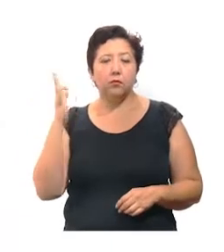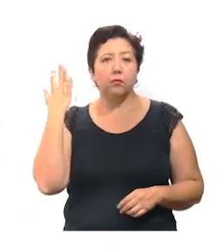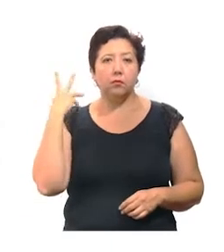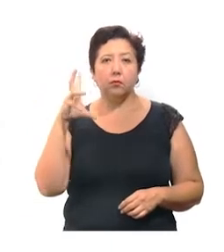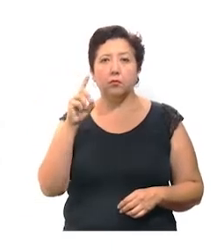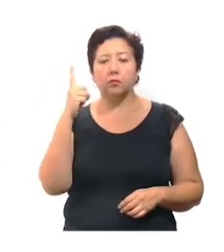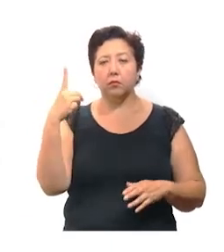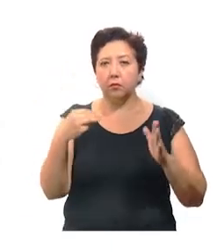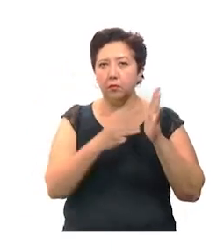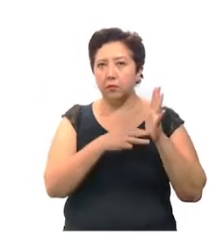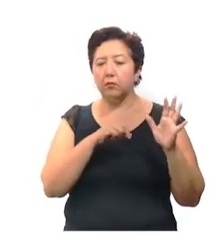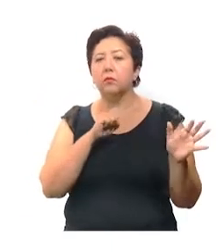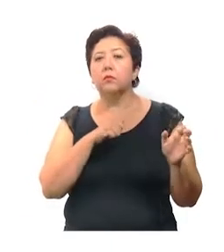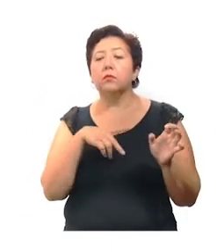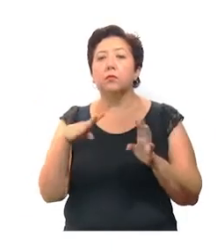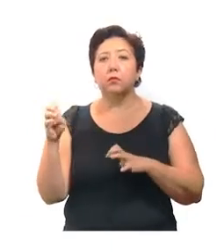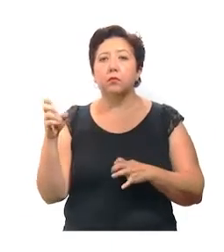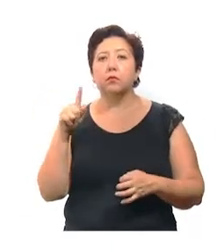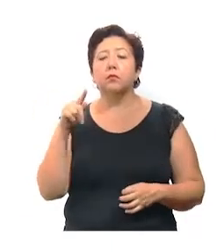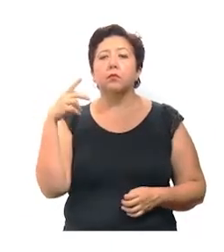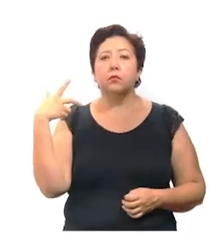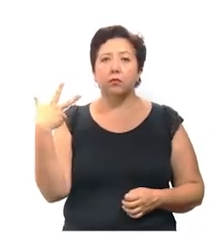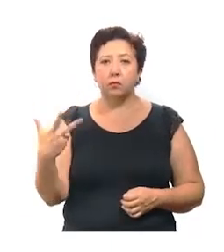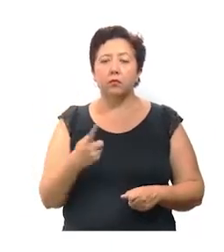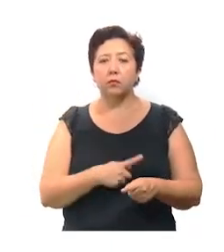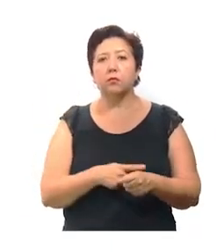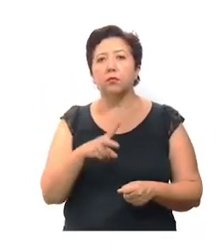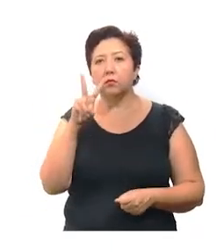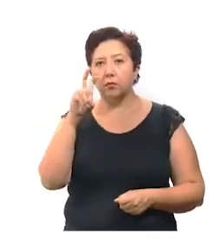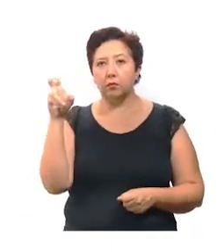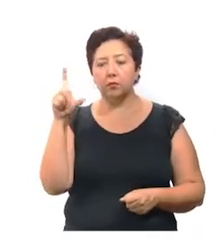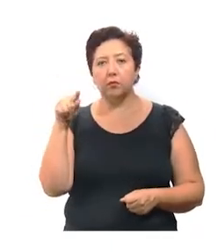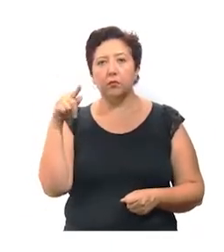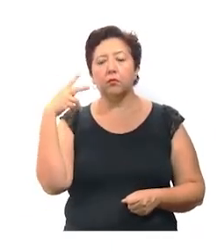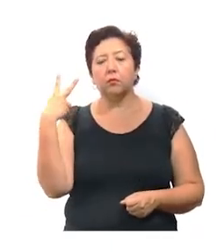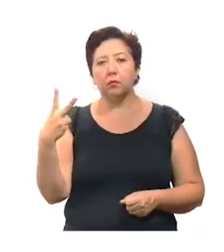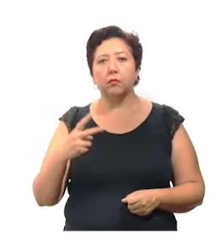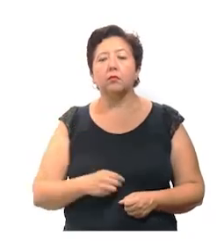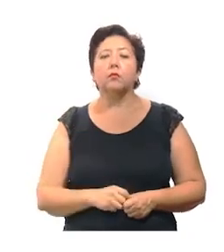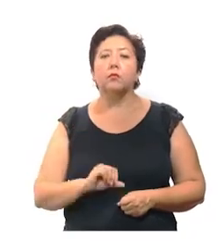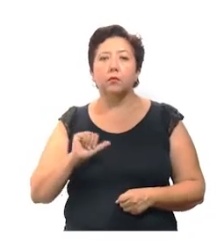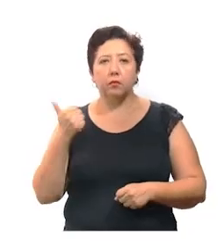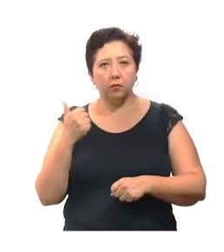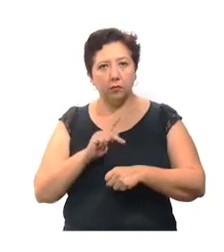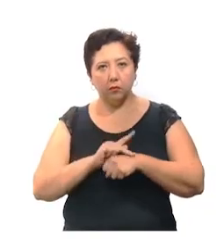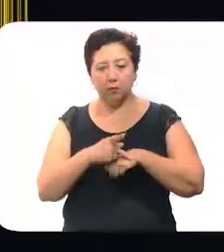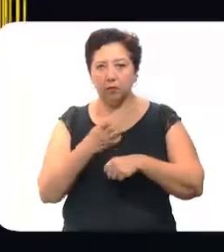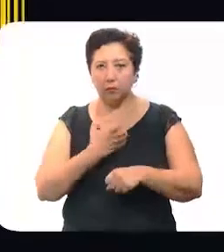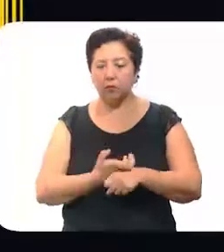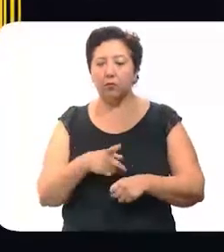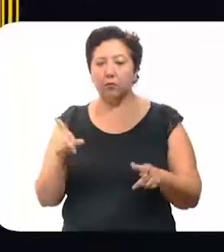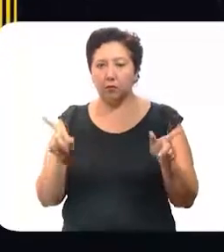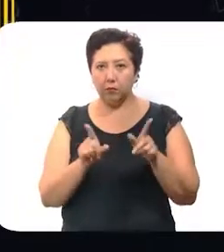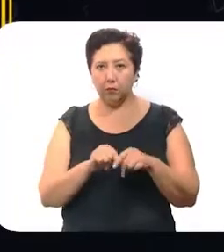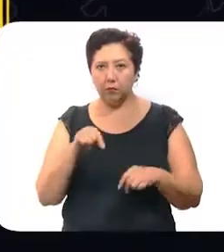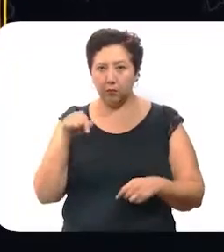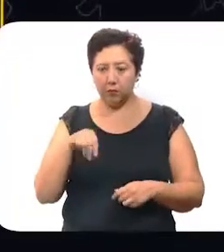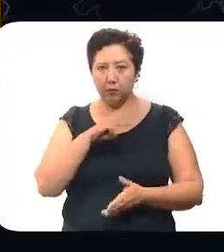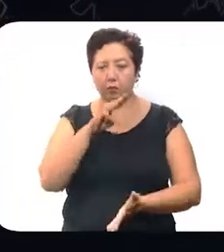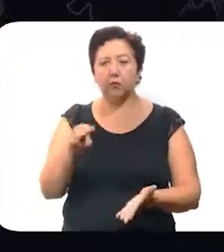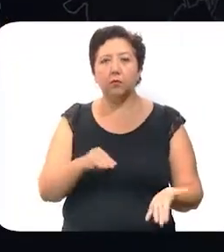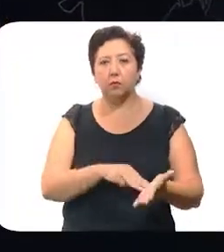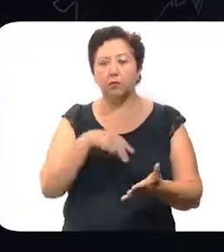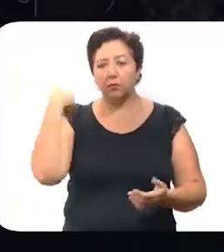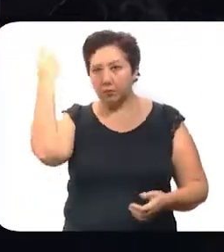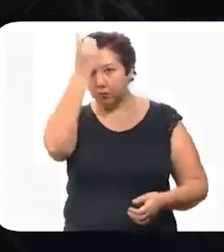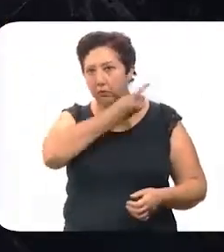los 31.978 casos positivos, 272 son de otro país u otro estado. Específicamente, en